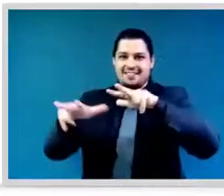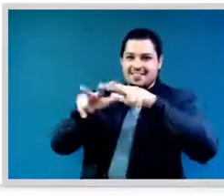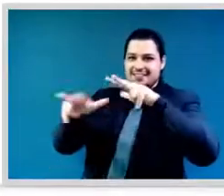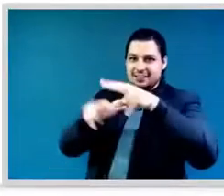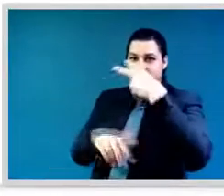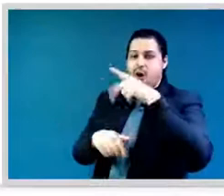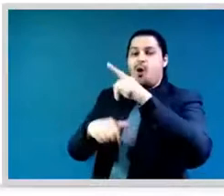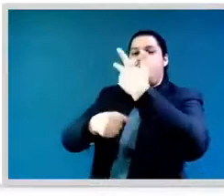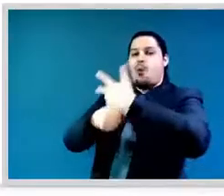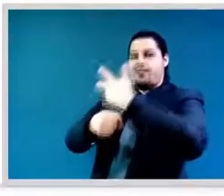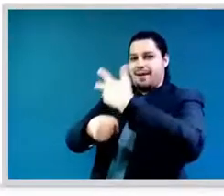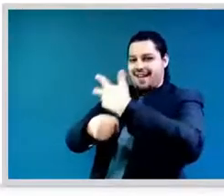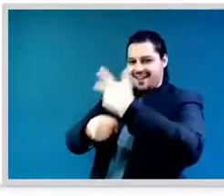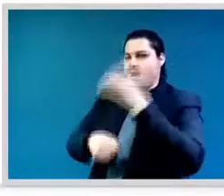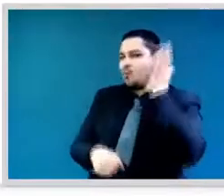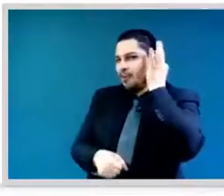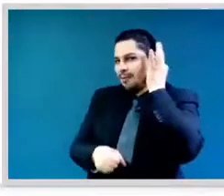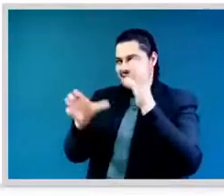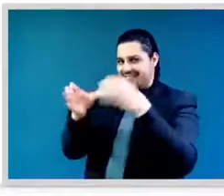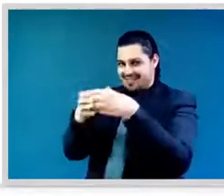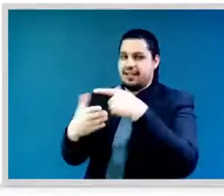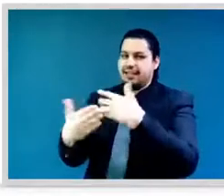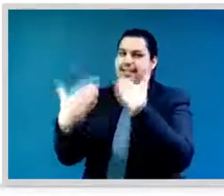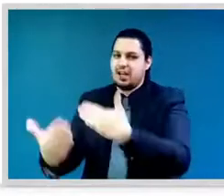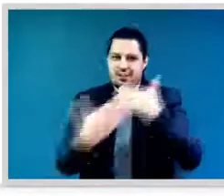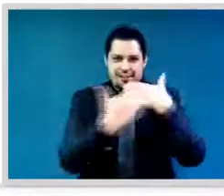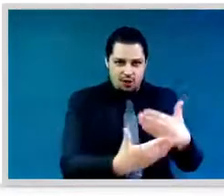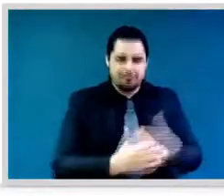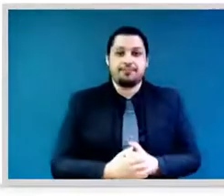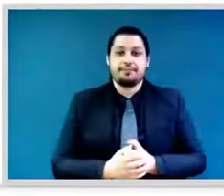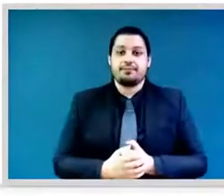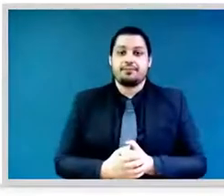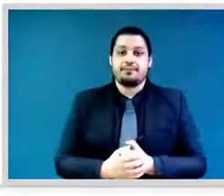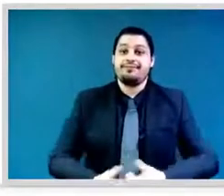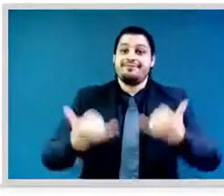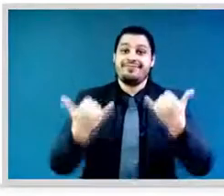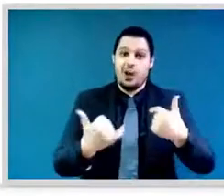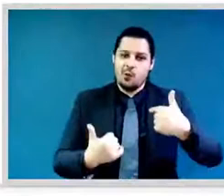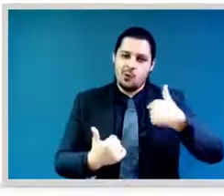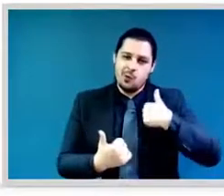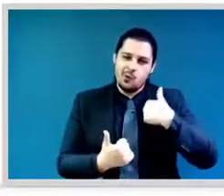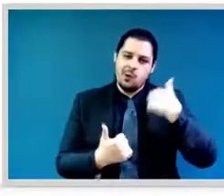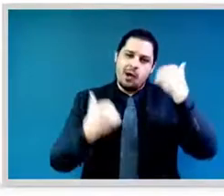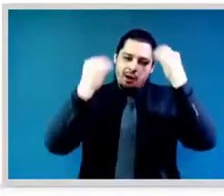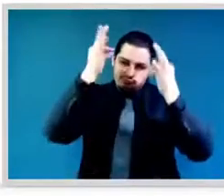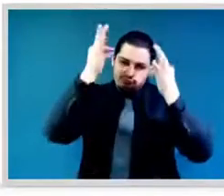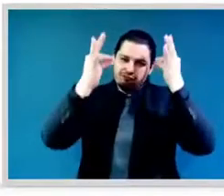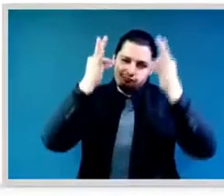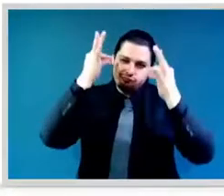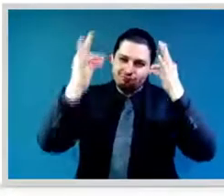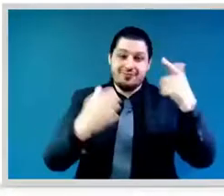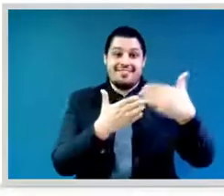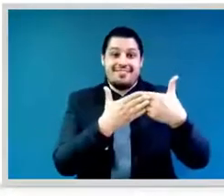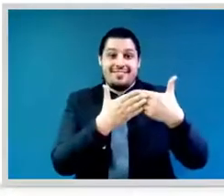profunda reflexión las mujeres que han incursado en el ejercicio pleno de sus